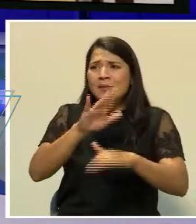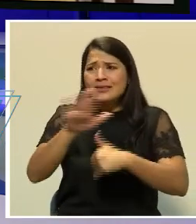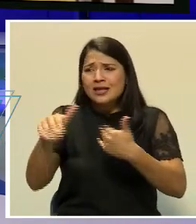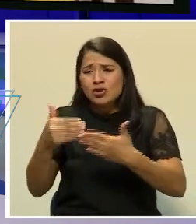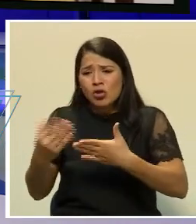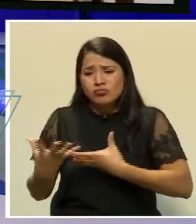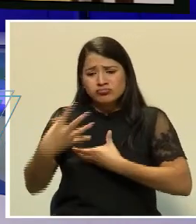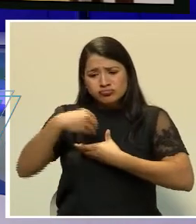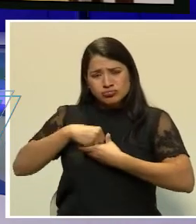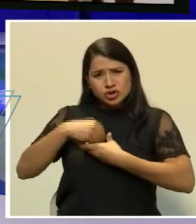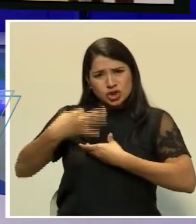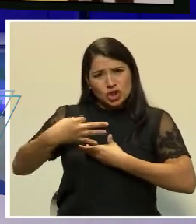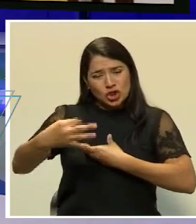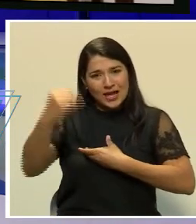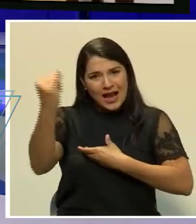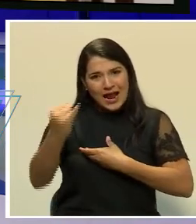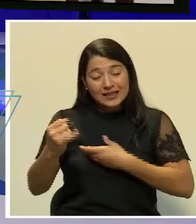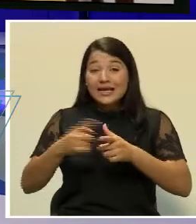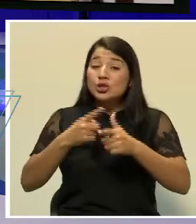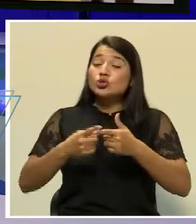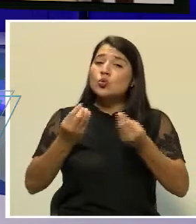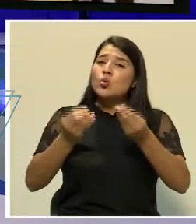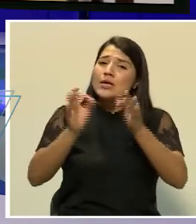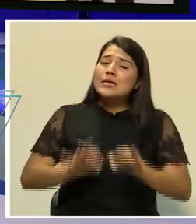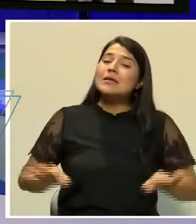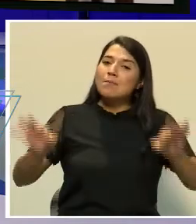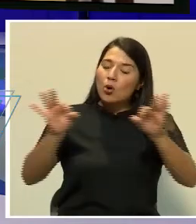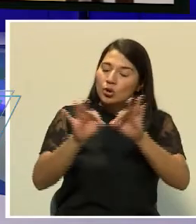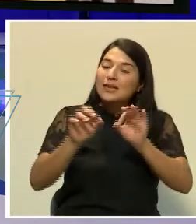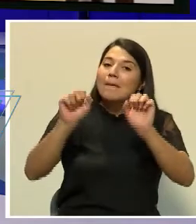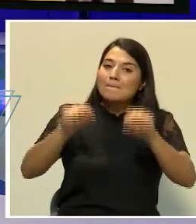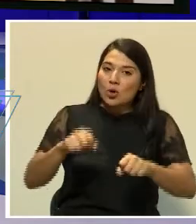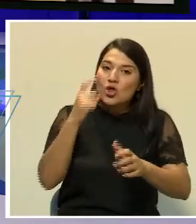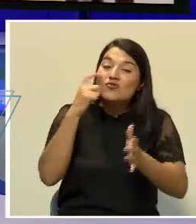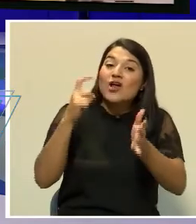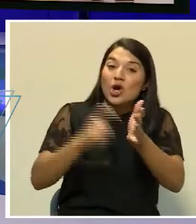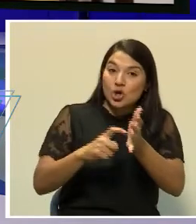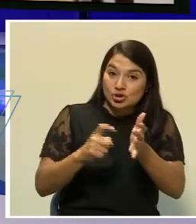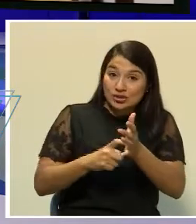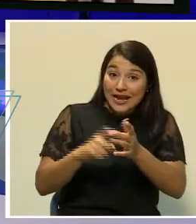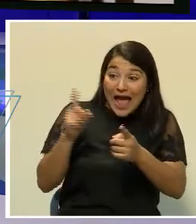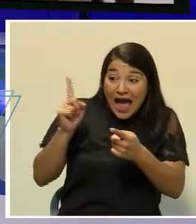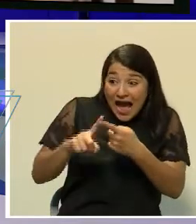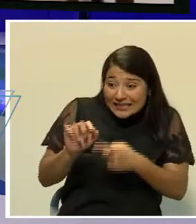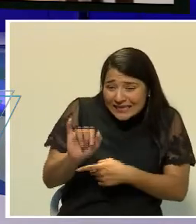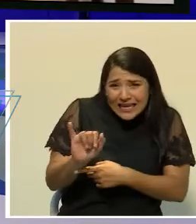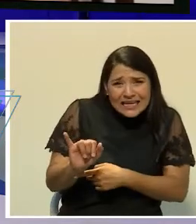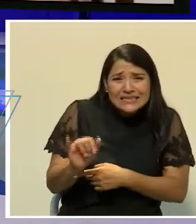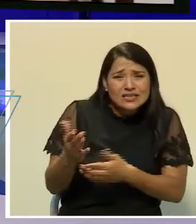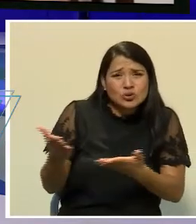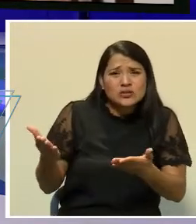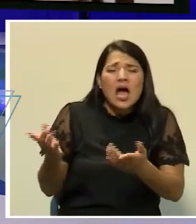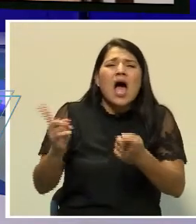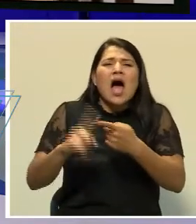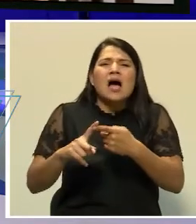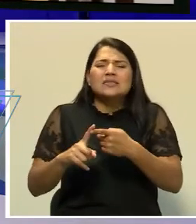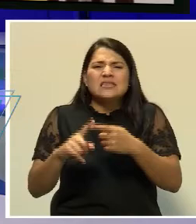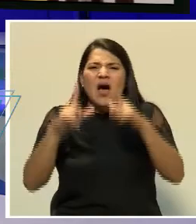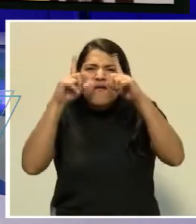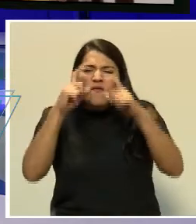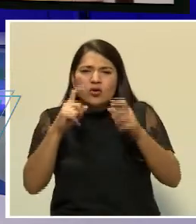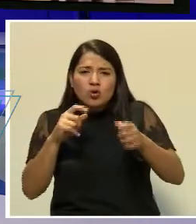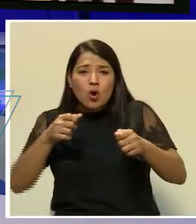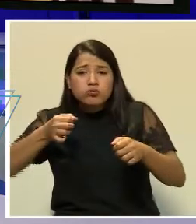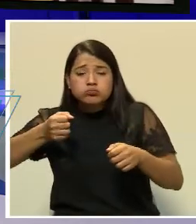arte, es muy importante poder reconocer que hasta en esas pequeñas cosas, en la forma de una taza, en